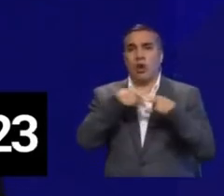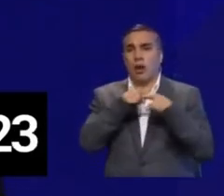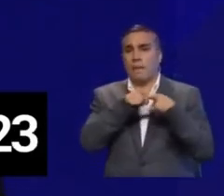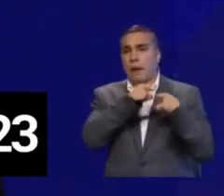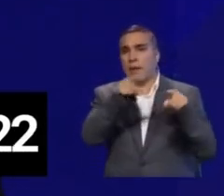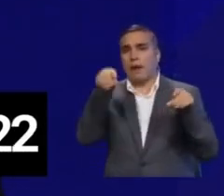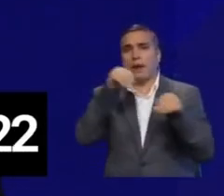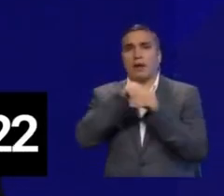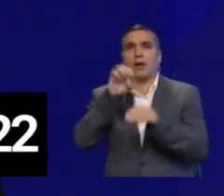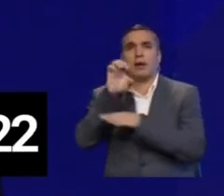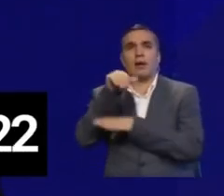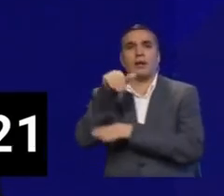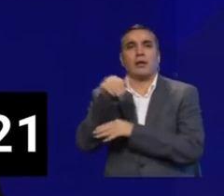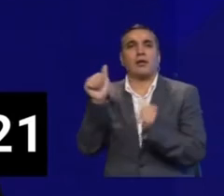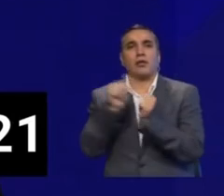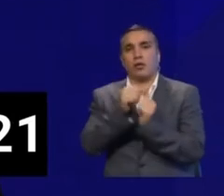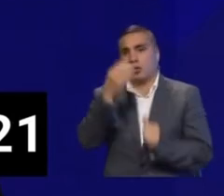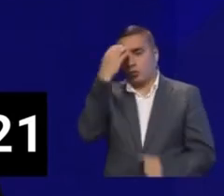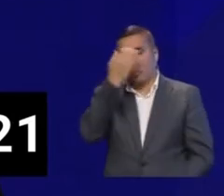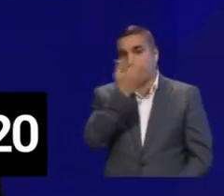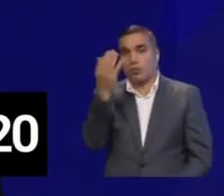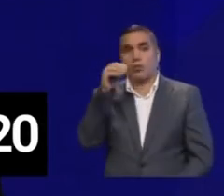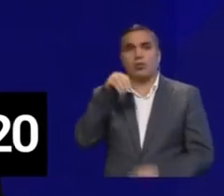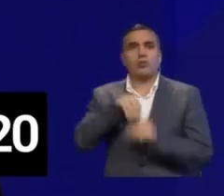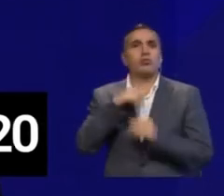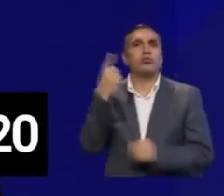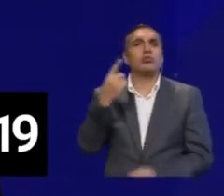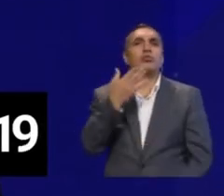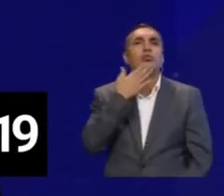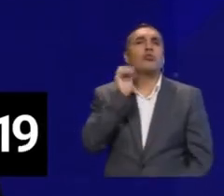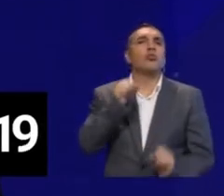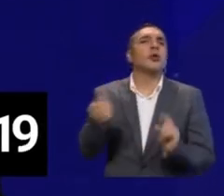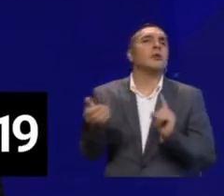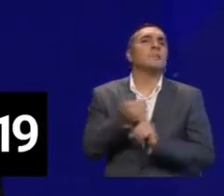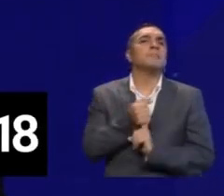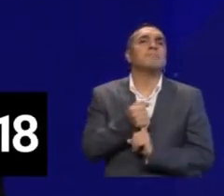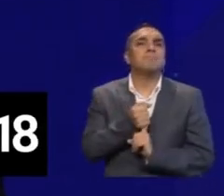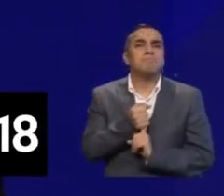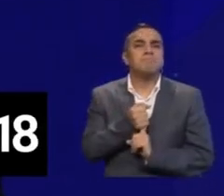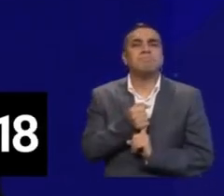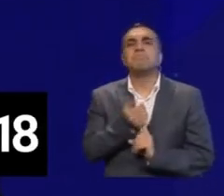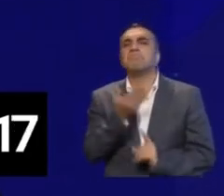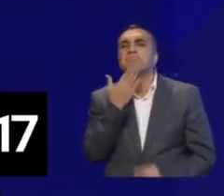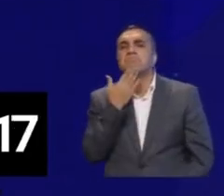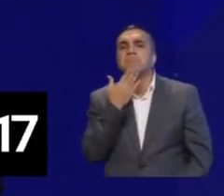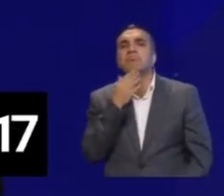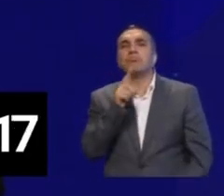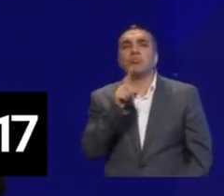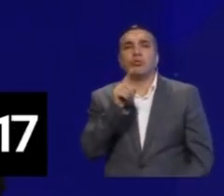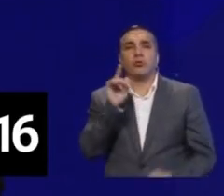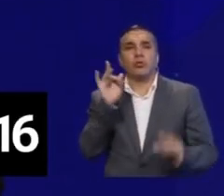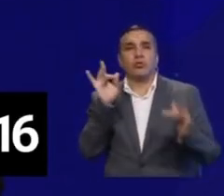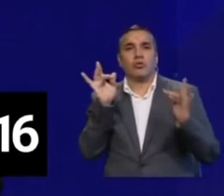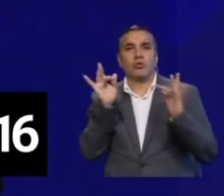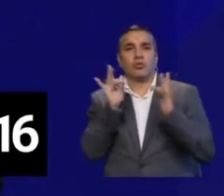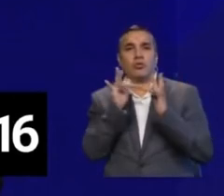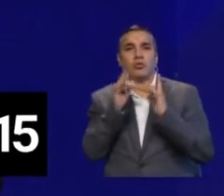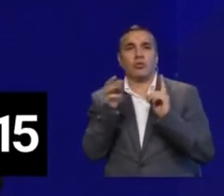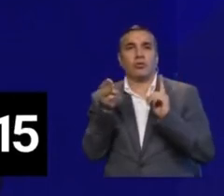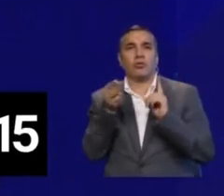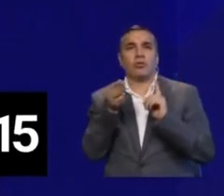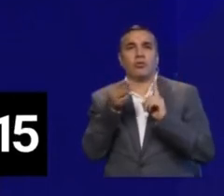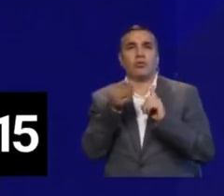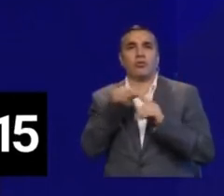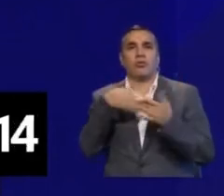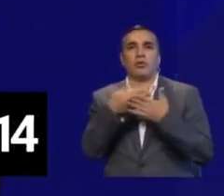de nuestro país con educación. Esto solamente se puede conseguir con una conectividad en todo